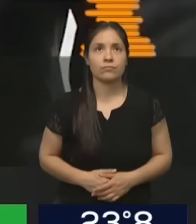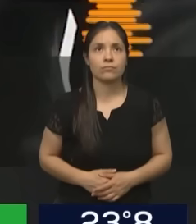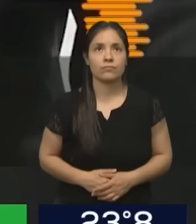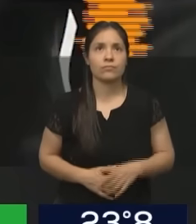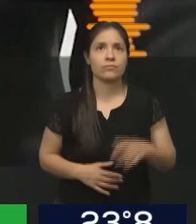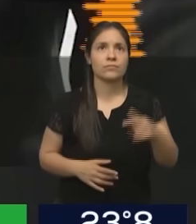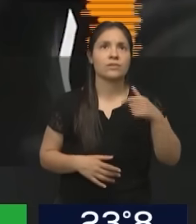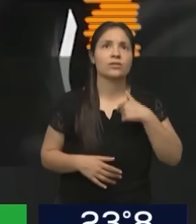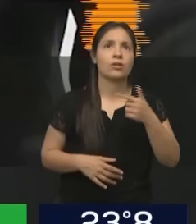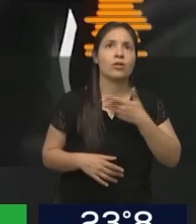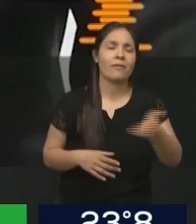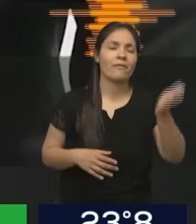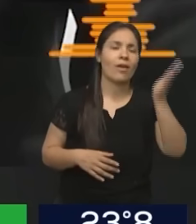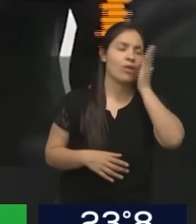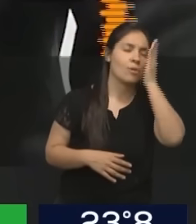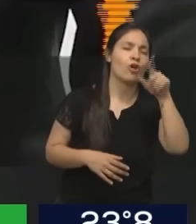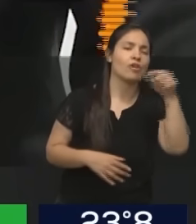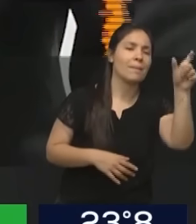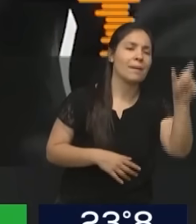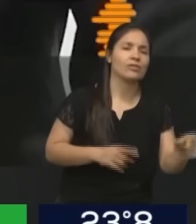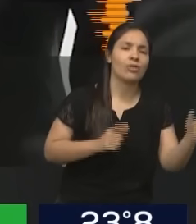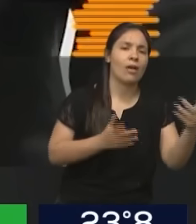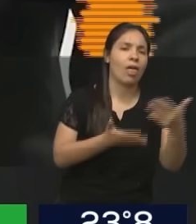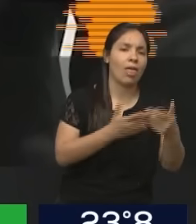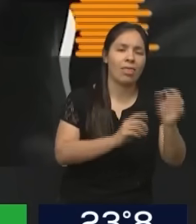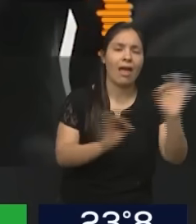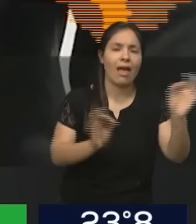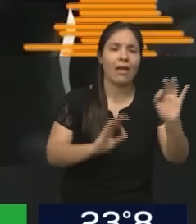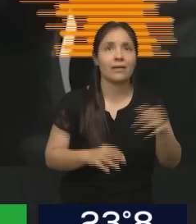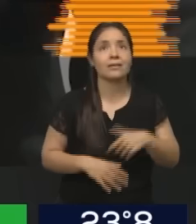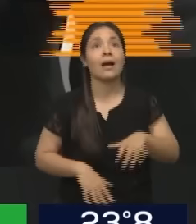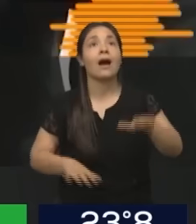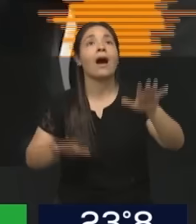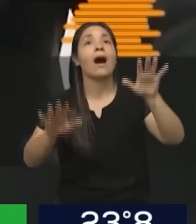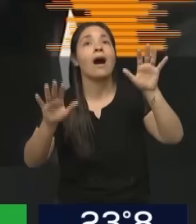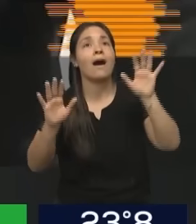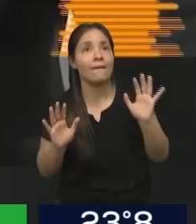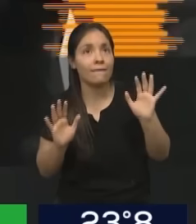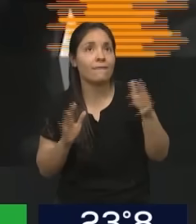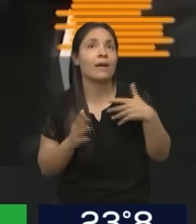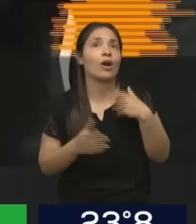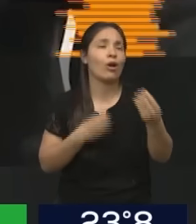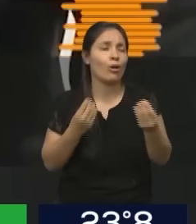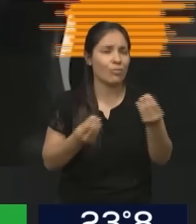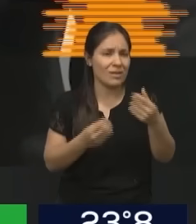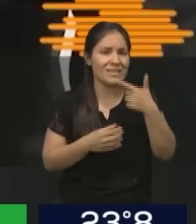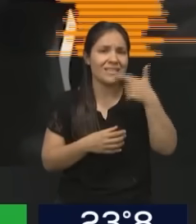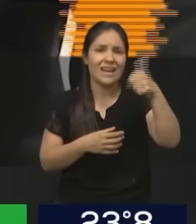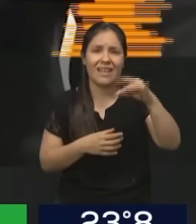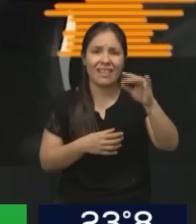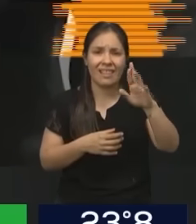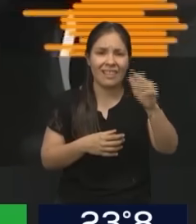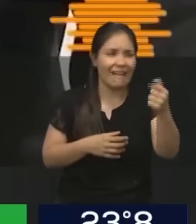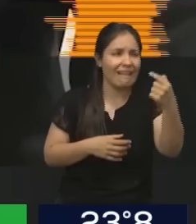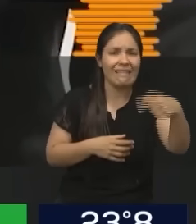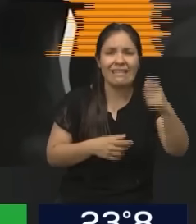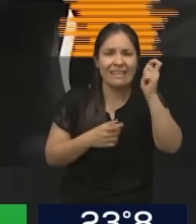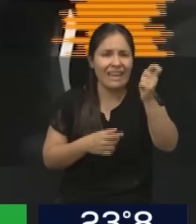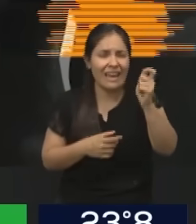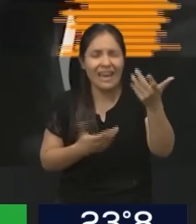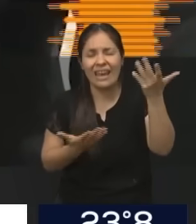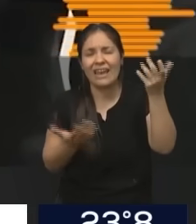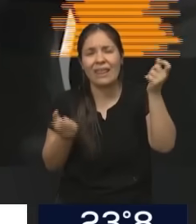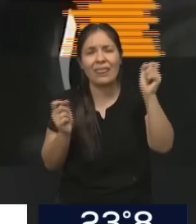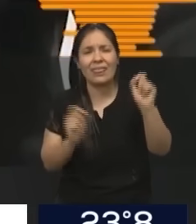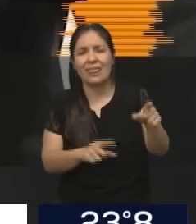pero no me puedo acostar con ninguno. Ay, lo que hay que ver es la producción de Sandra. Que Sandra, la concha de tu madre, debe